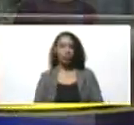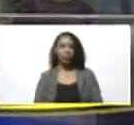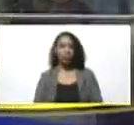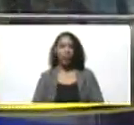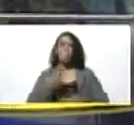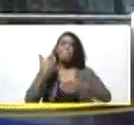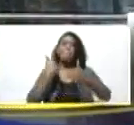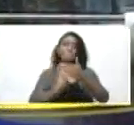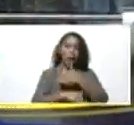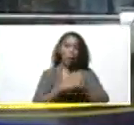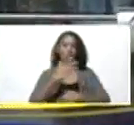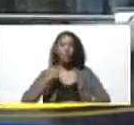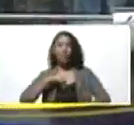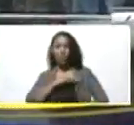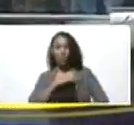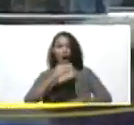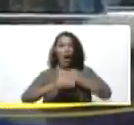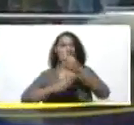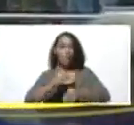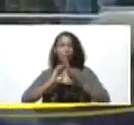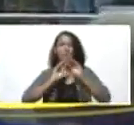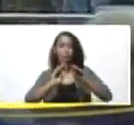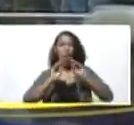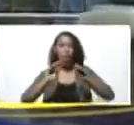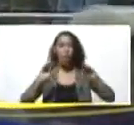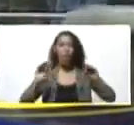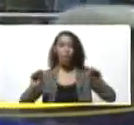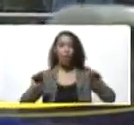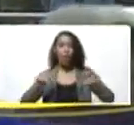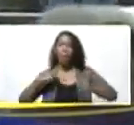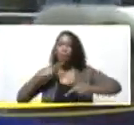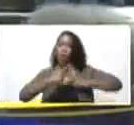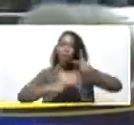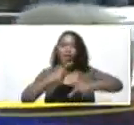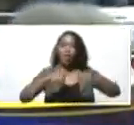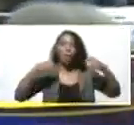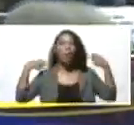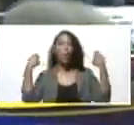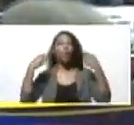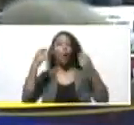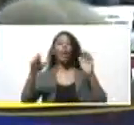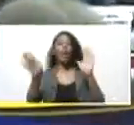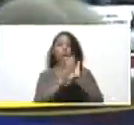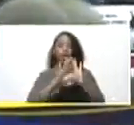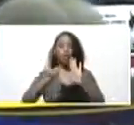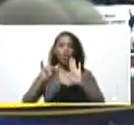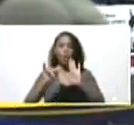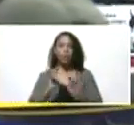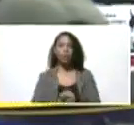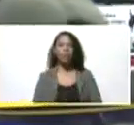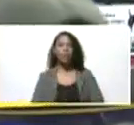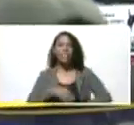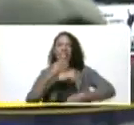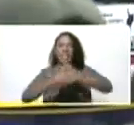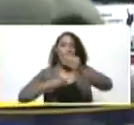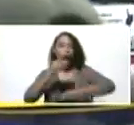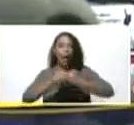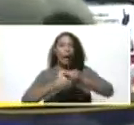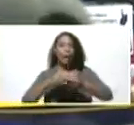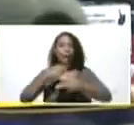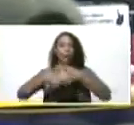Vamos nosotros a convocar un proceso popular constituyente que haga la